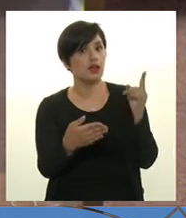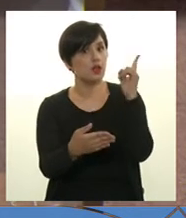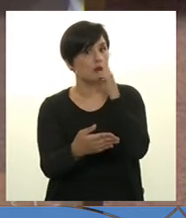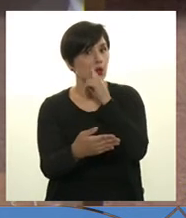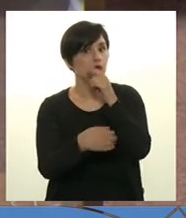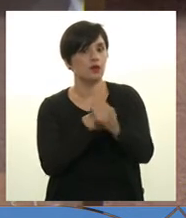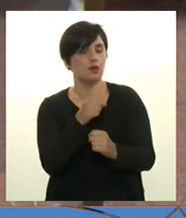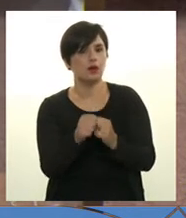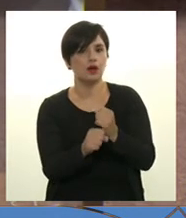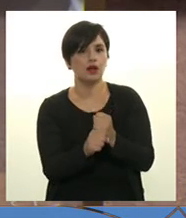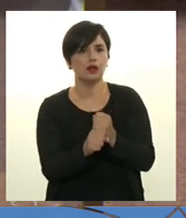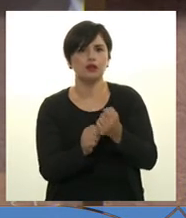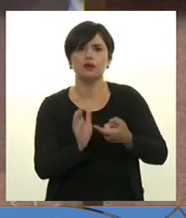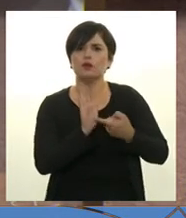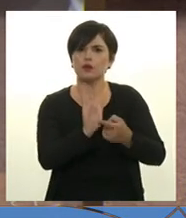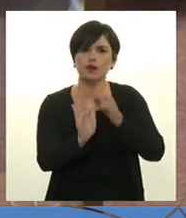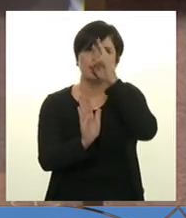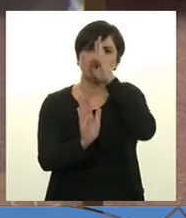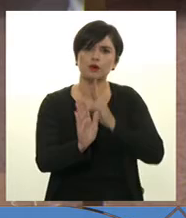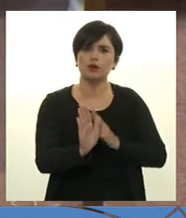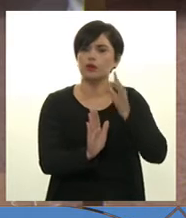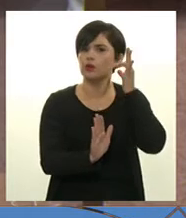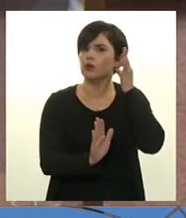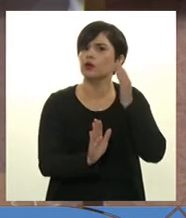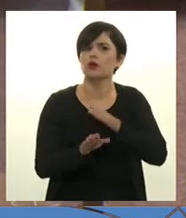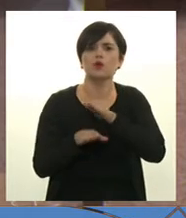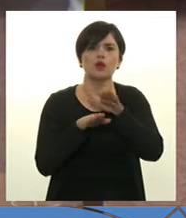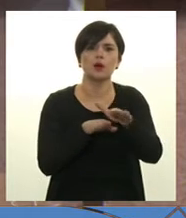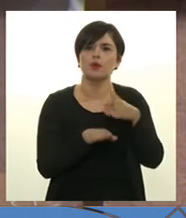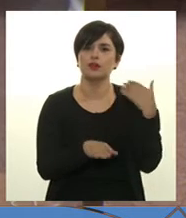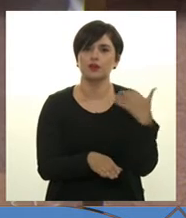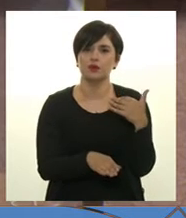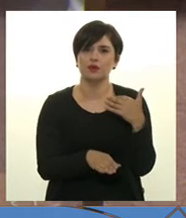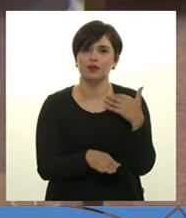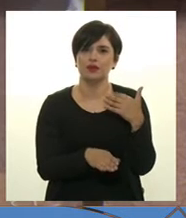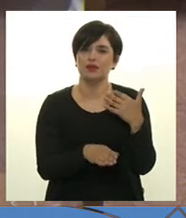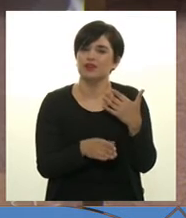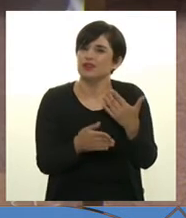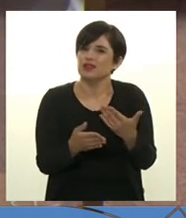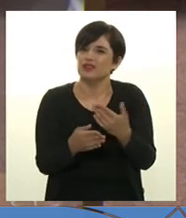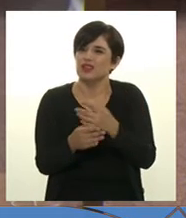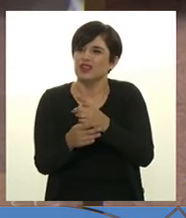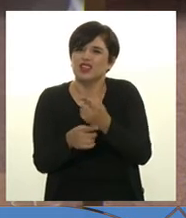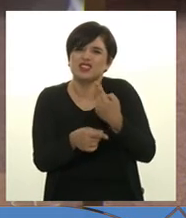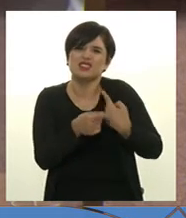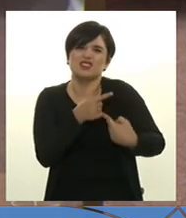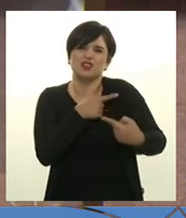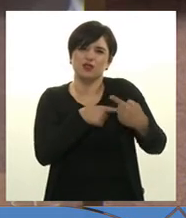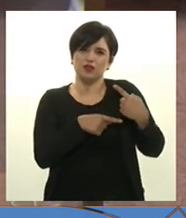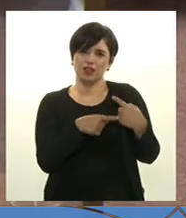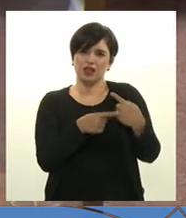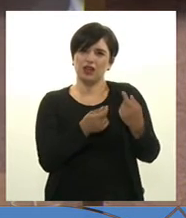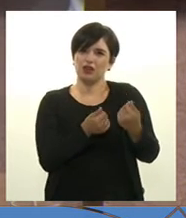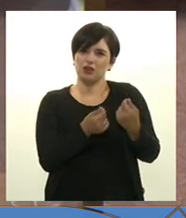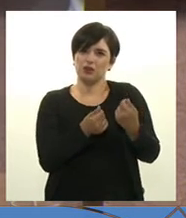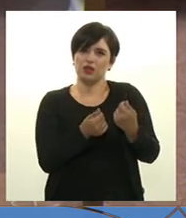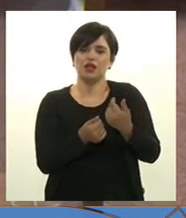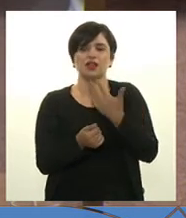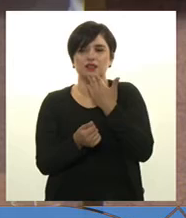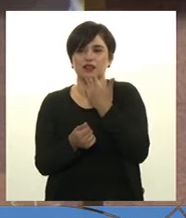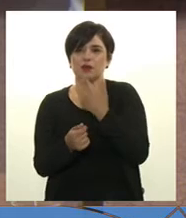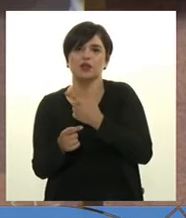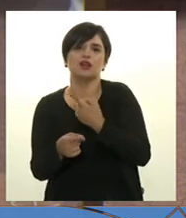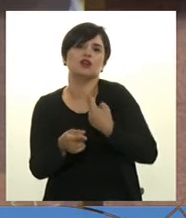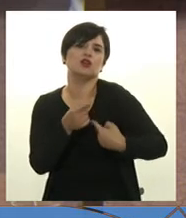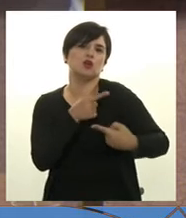relevar el rol de la mujer como un aporte esencial por lo que al retroceder no sólo lo hace la economía sino que también lo hacemos como